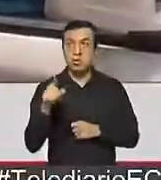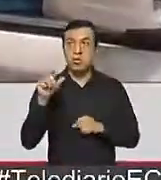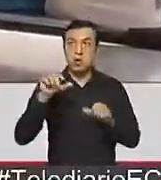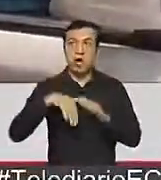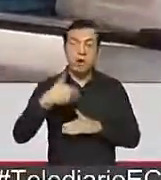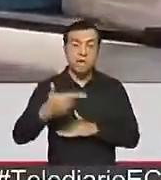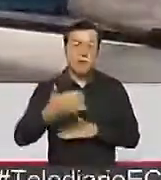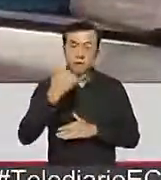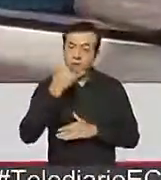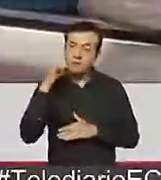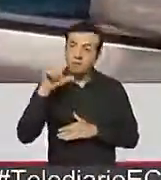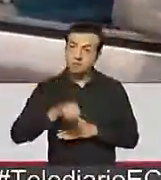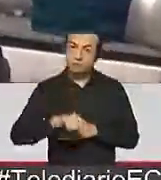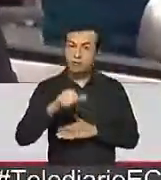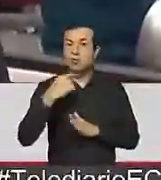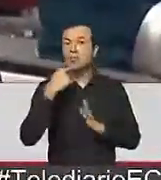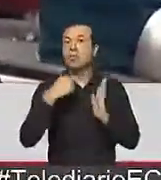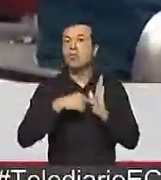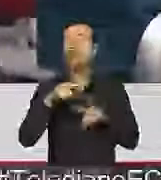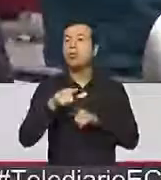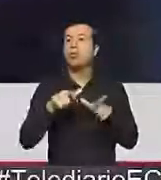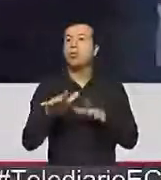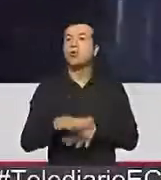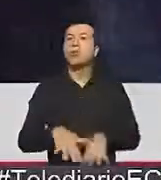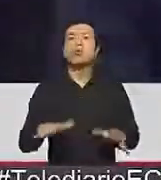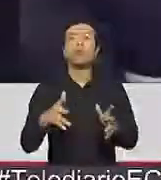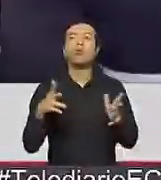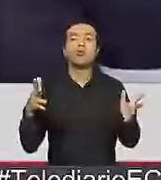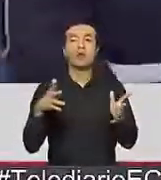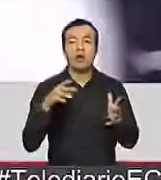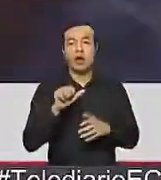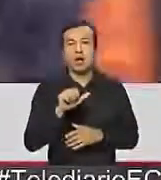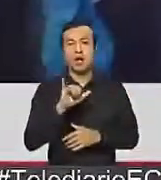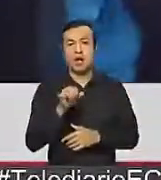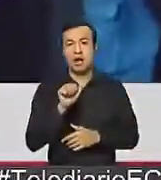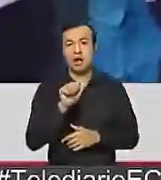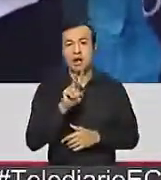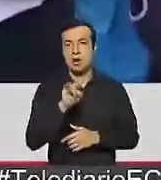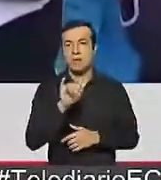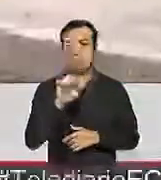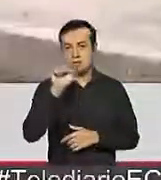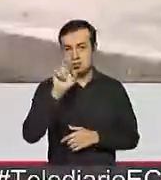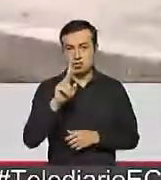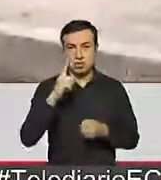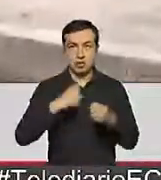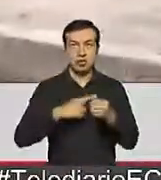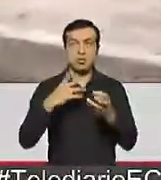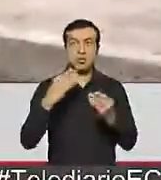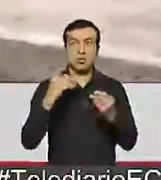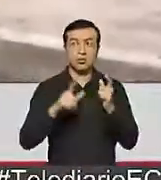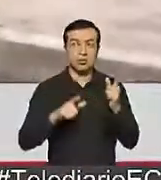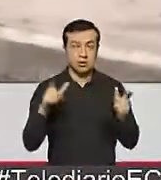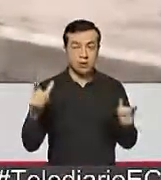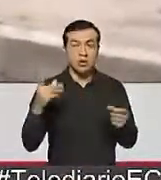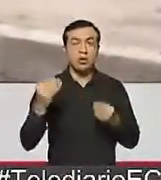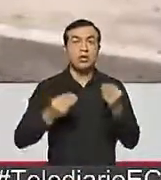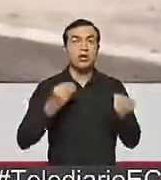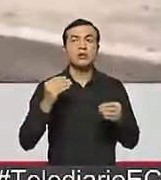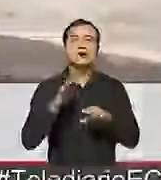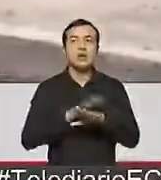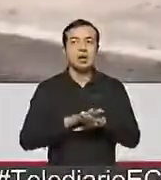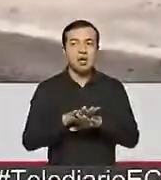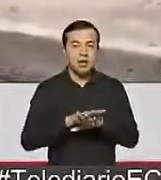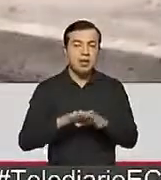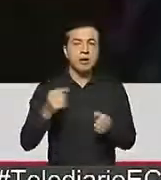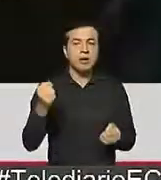del espacio público. Uno de los sectores elegidos fue la Javí, al sur de Quito, donde abundan ciudadanos que se dedican a esta